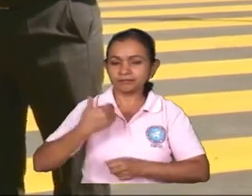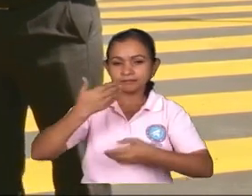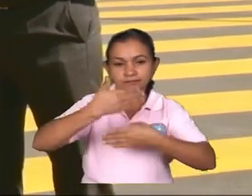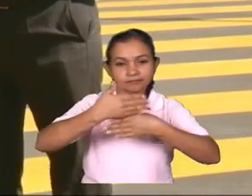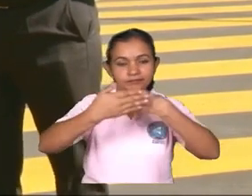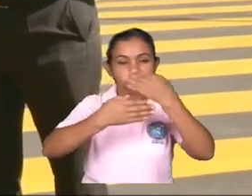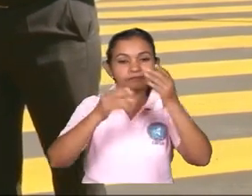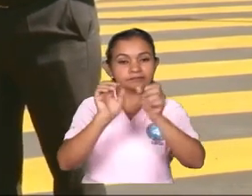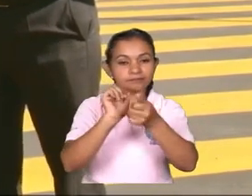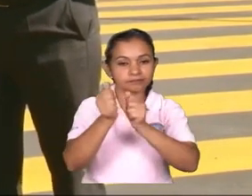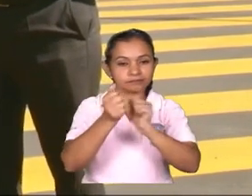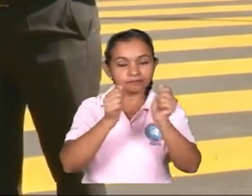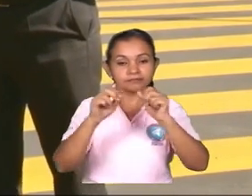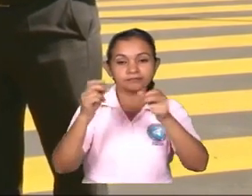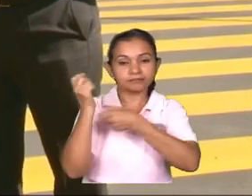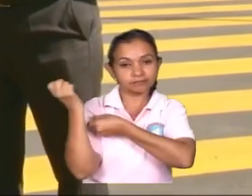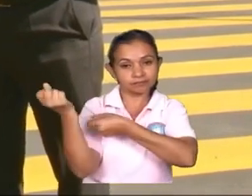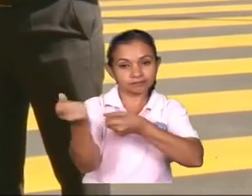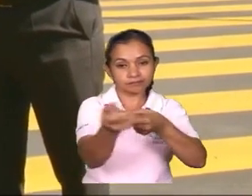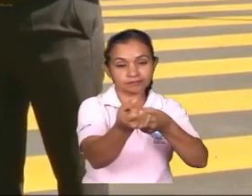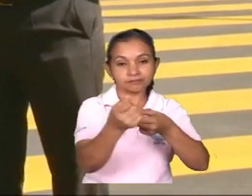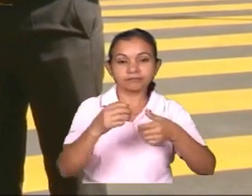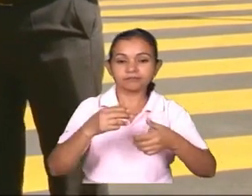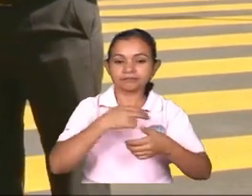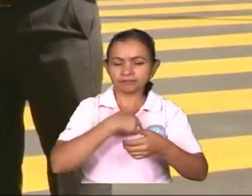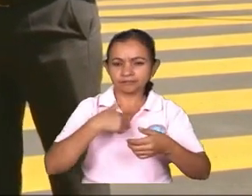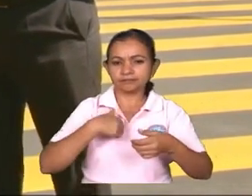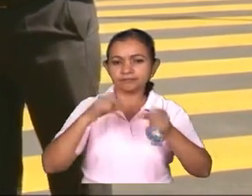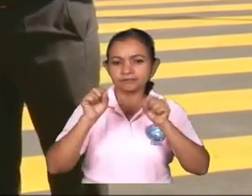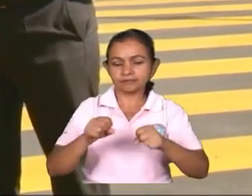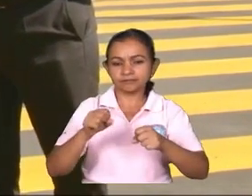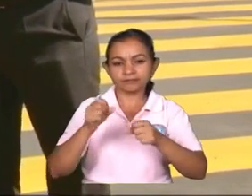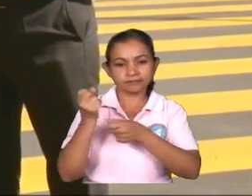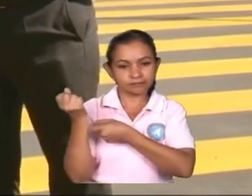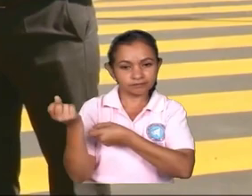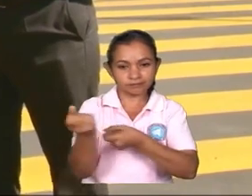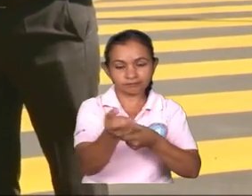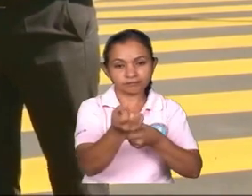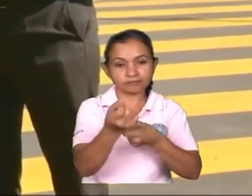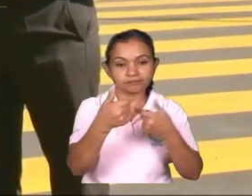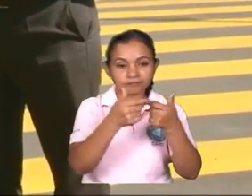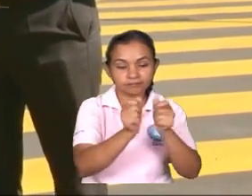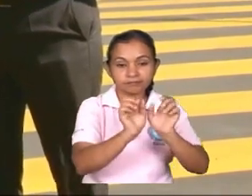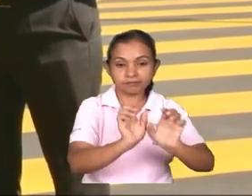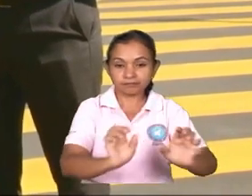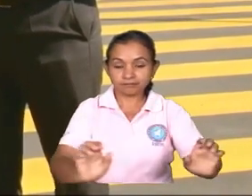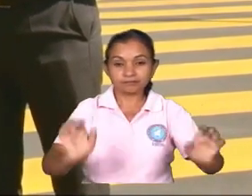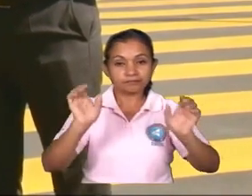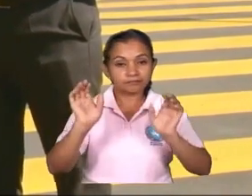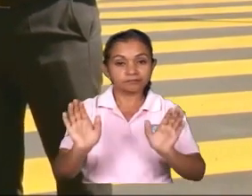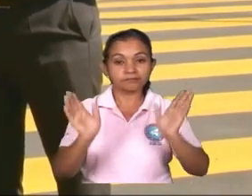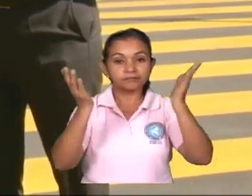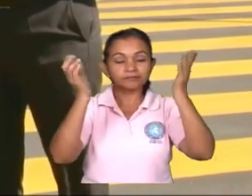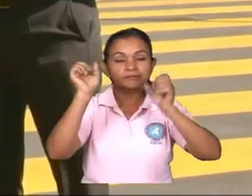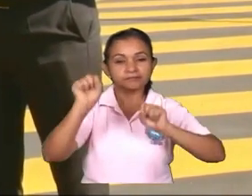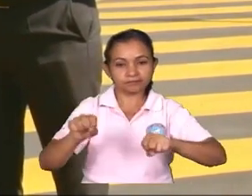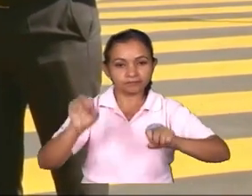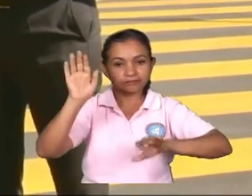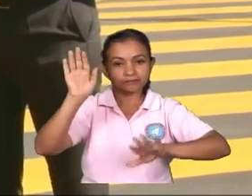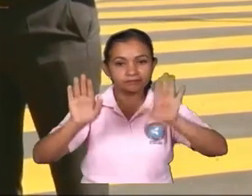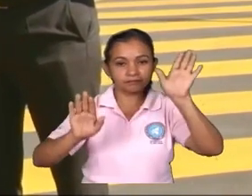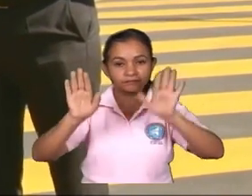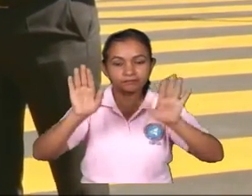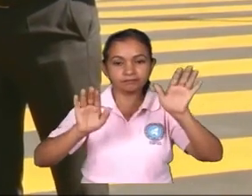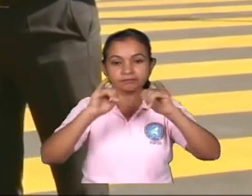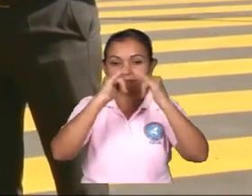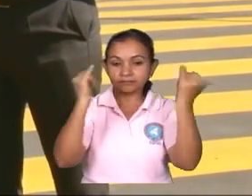infraestructura deportiva a nivel beisbolístico. Esto nos permite que nuestra selección menor, infantil y mayor pueda participar en